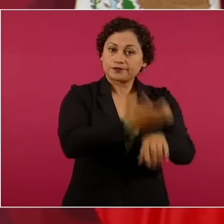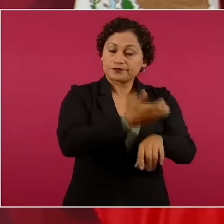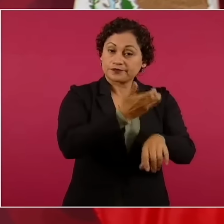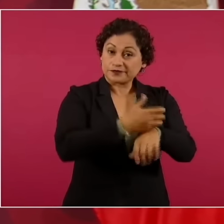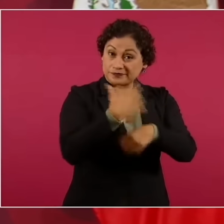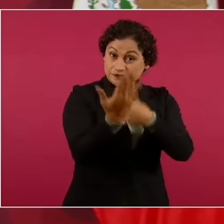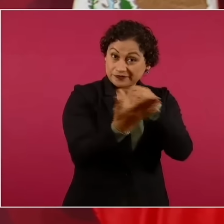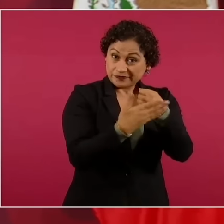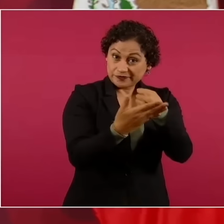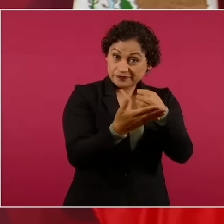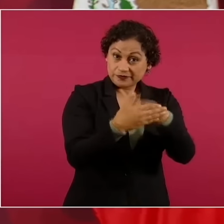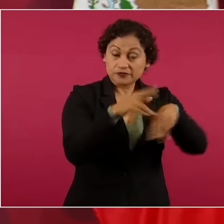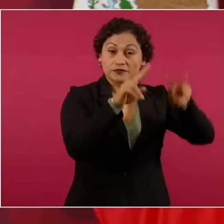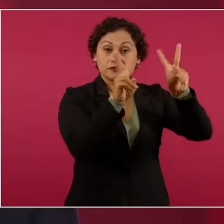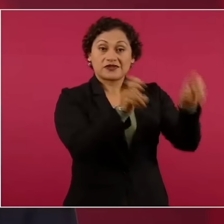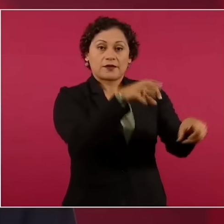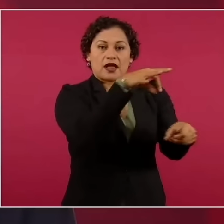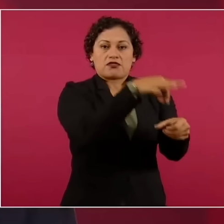dentro de